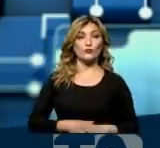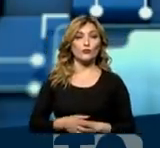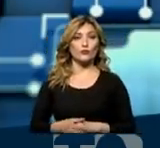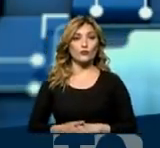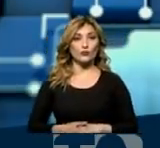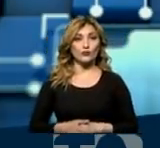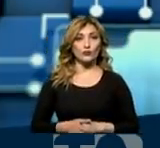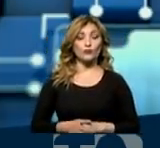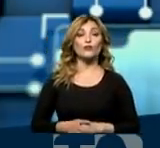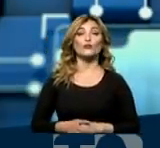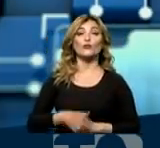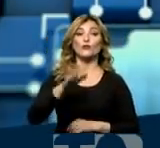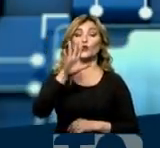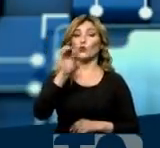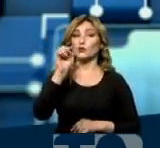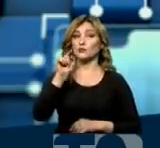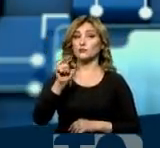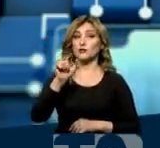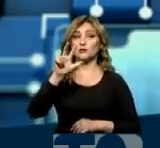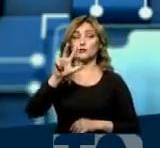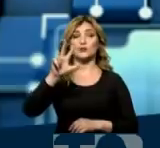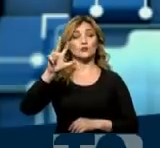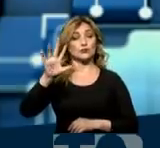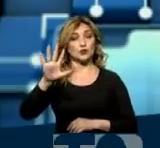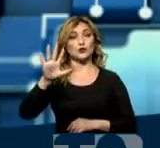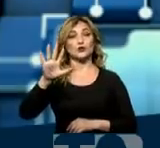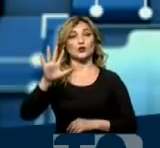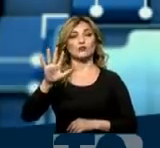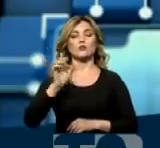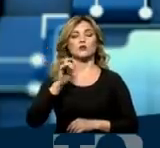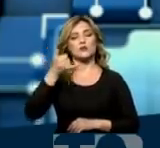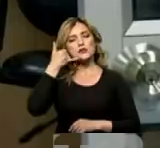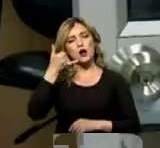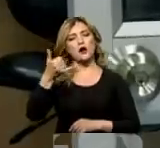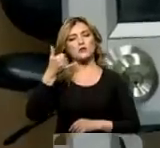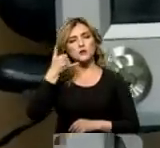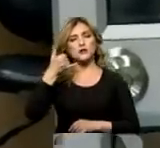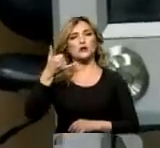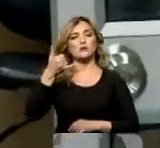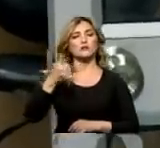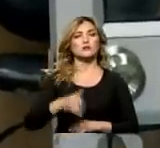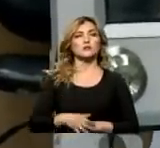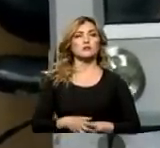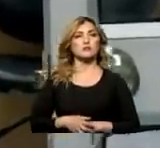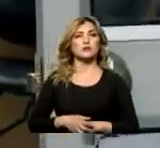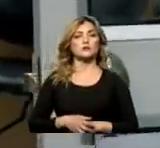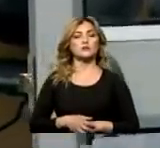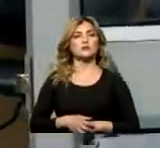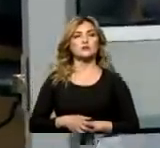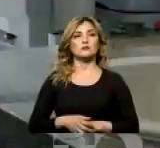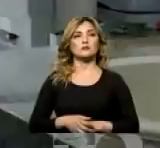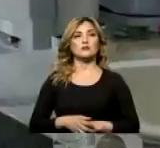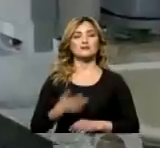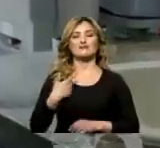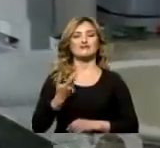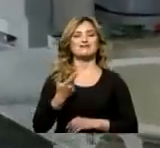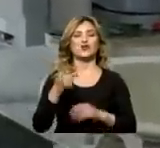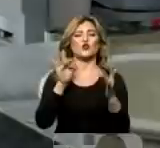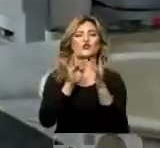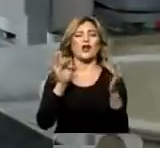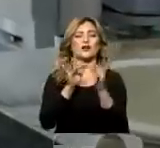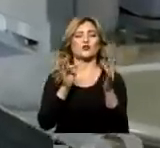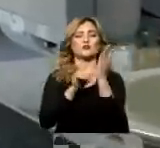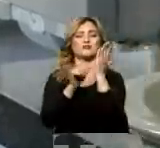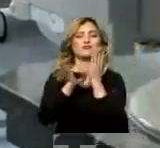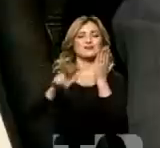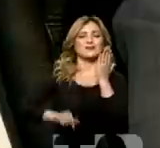www.citas.md.es hubo 50.335 registros por ahora, solo con el Ministerio de Salud. En los próximos días se ampliará